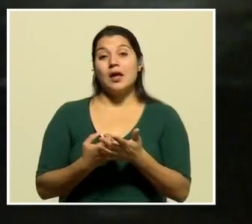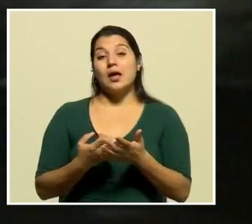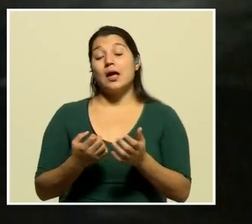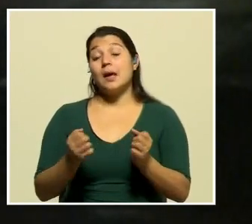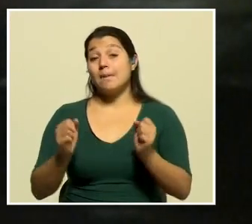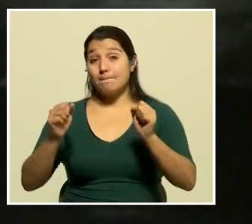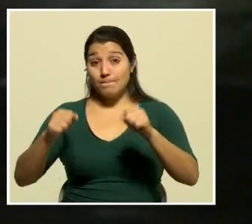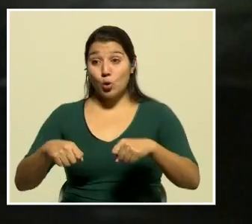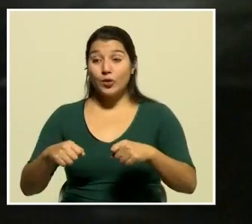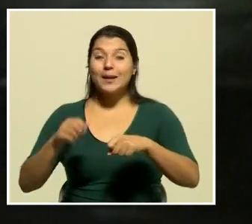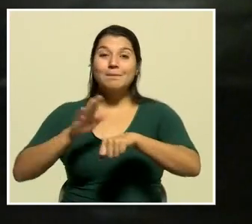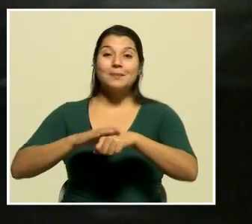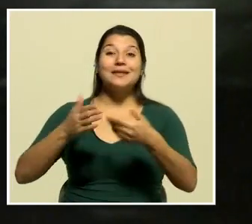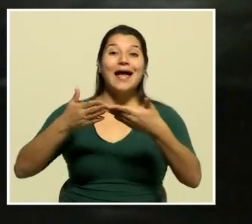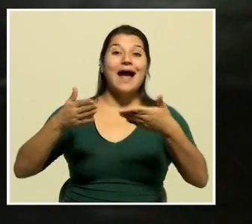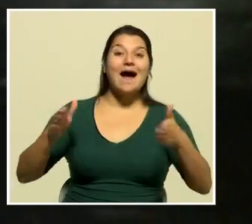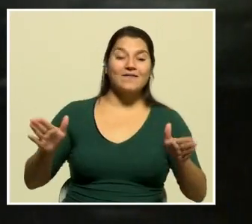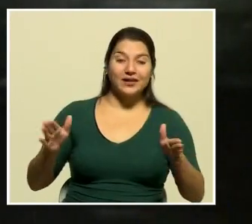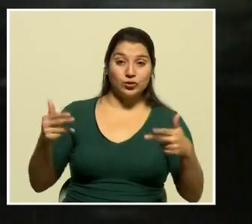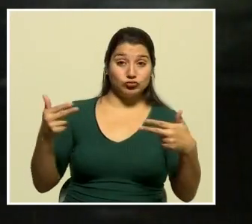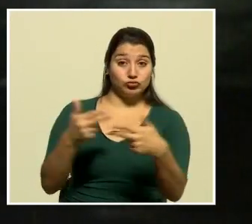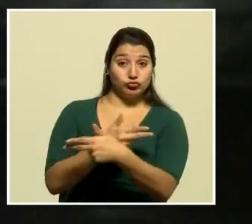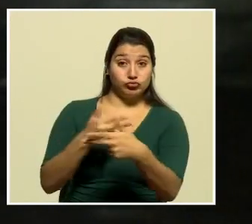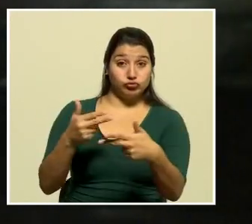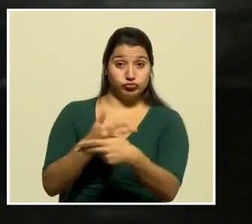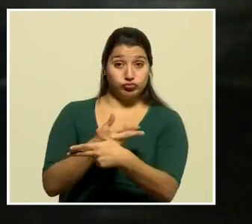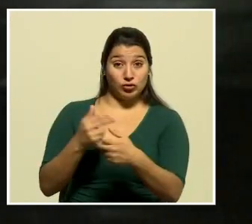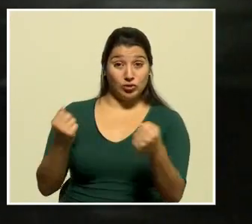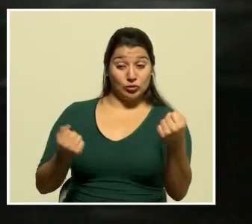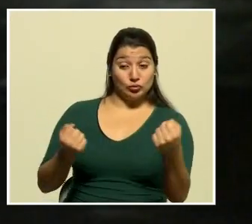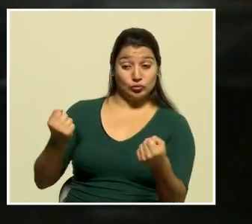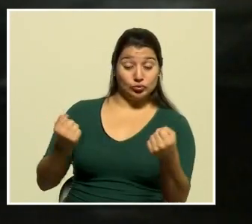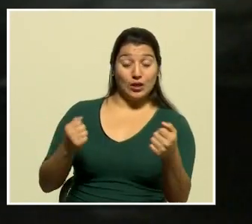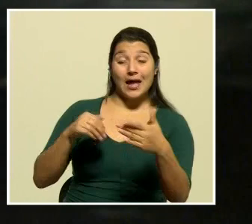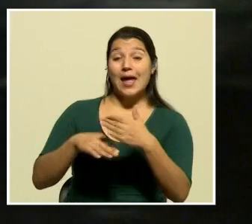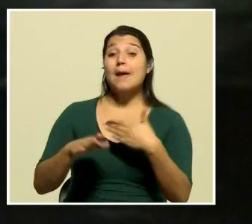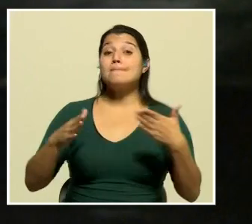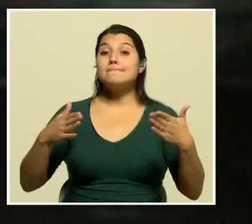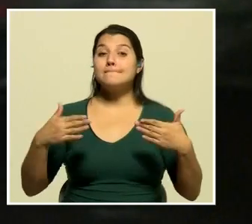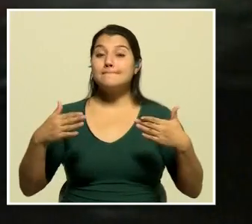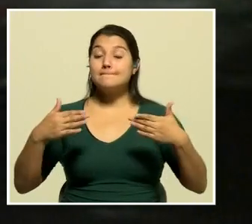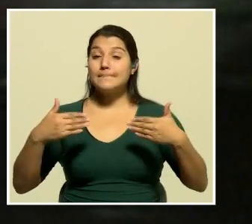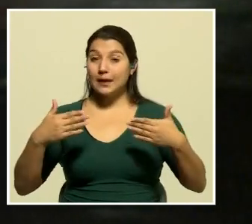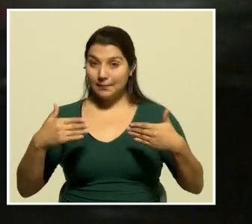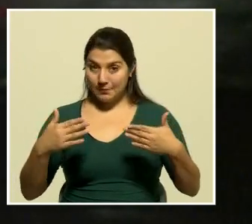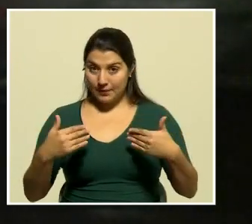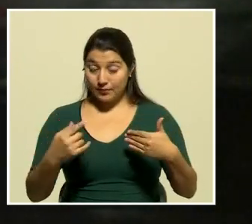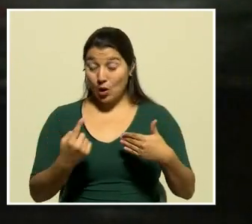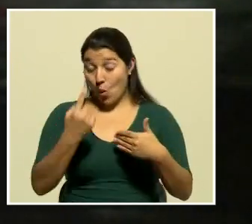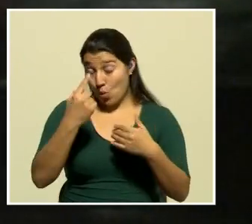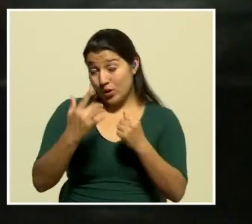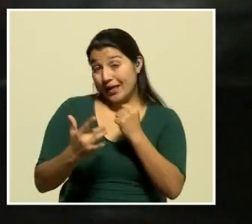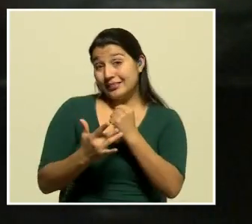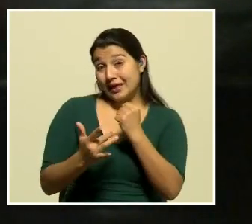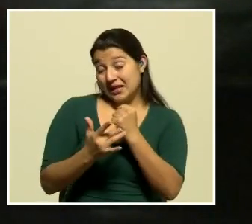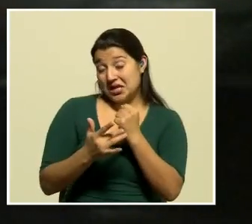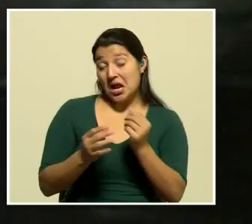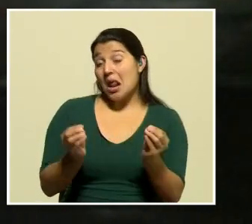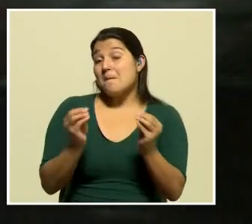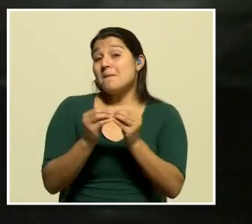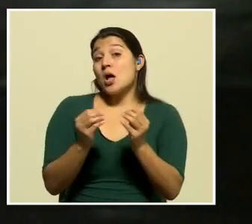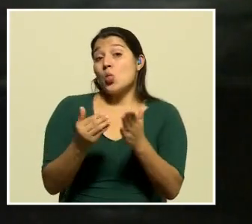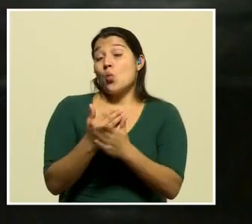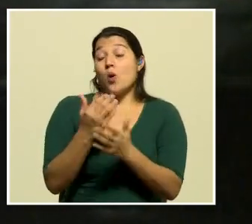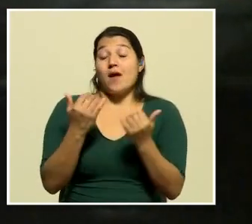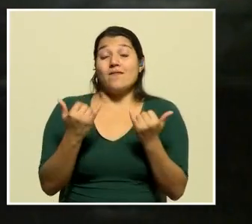transportistas desde Panamá. Una de las metodologías que se van a utilizar y la más innovadora que en